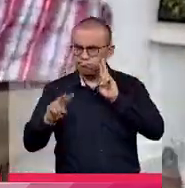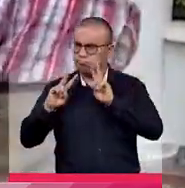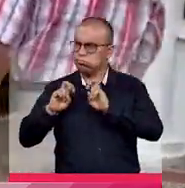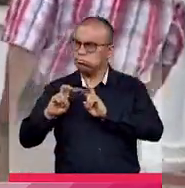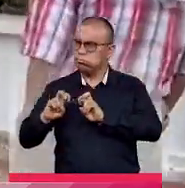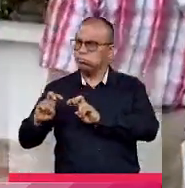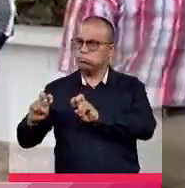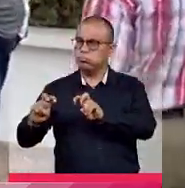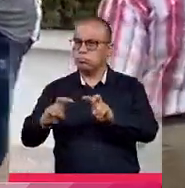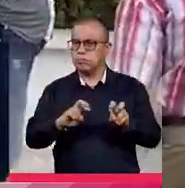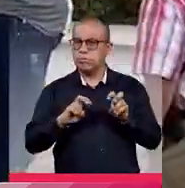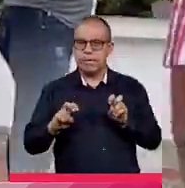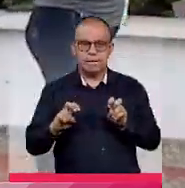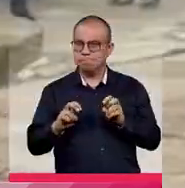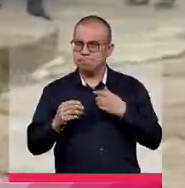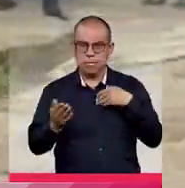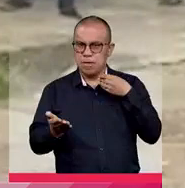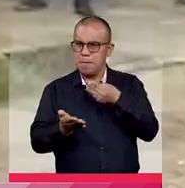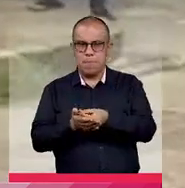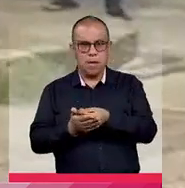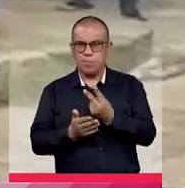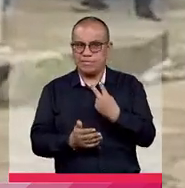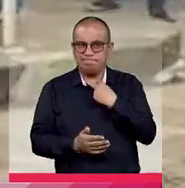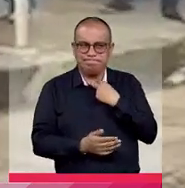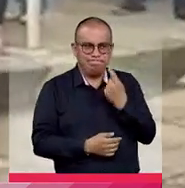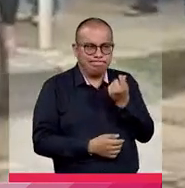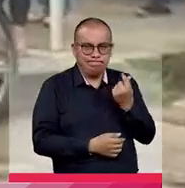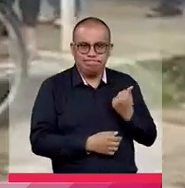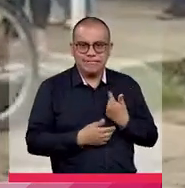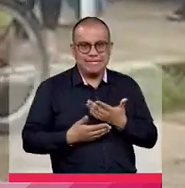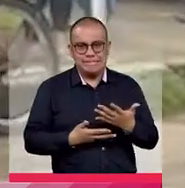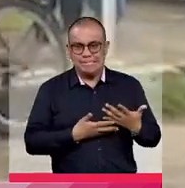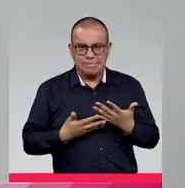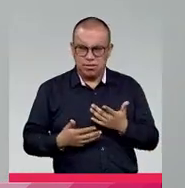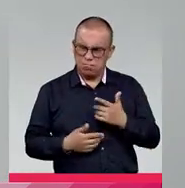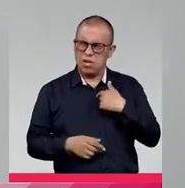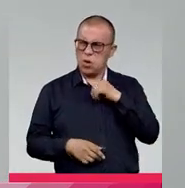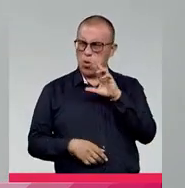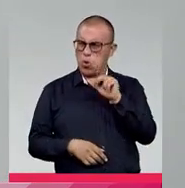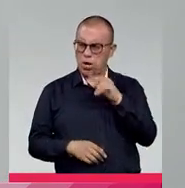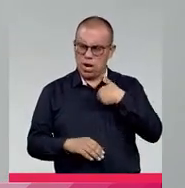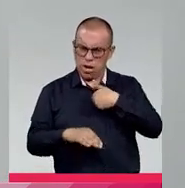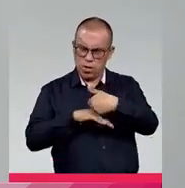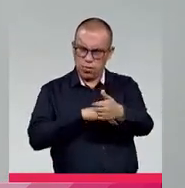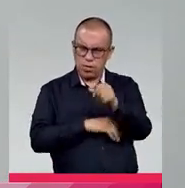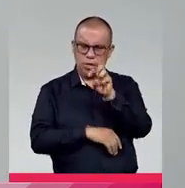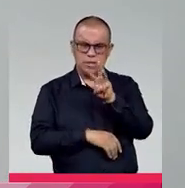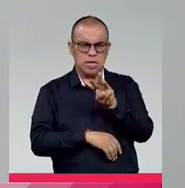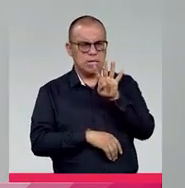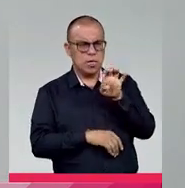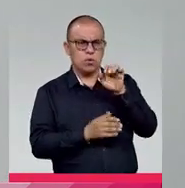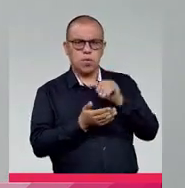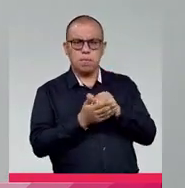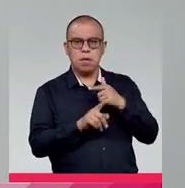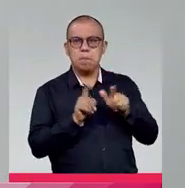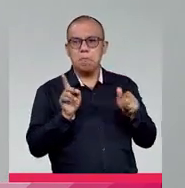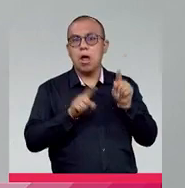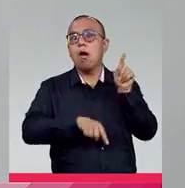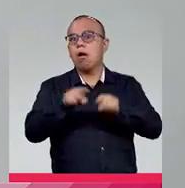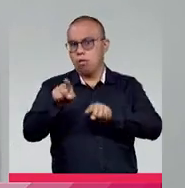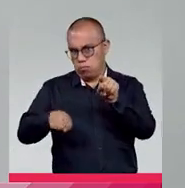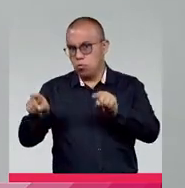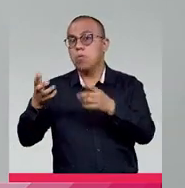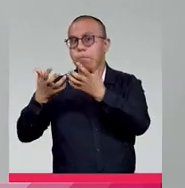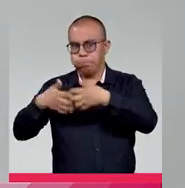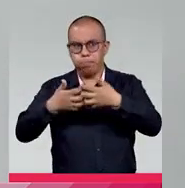averiguaciones. Ella no consignó porque no le alcanzaba el dinero. Sí me pareció raro que me cobraran 39, pero como hay empresas que